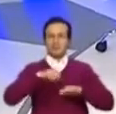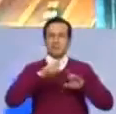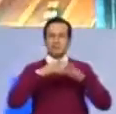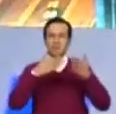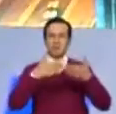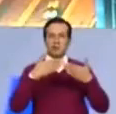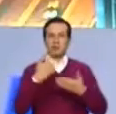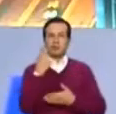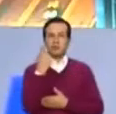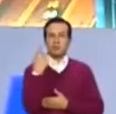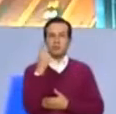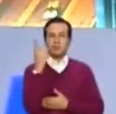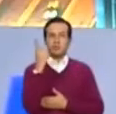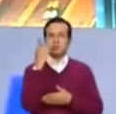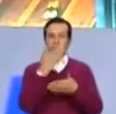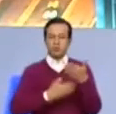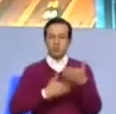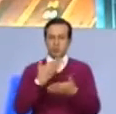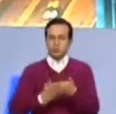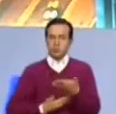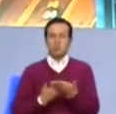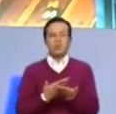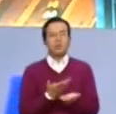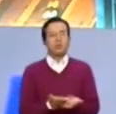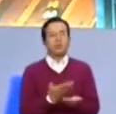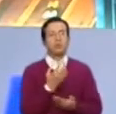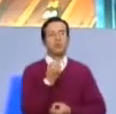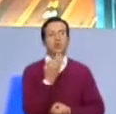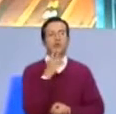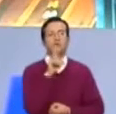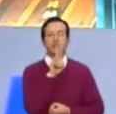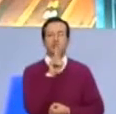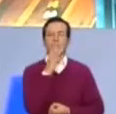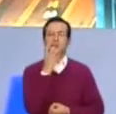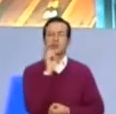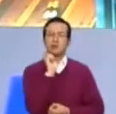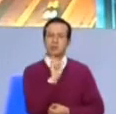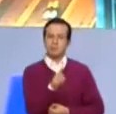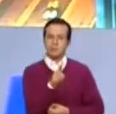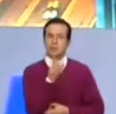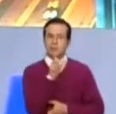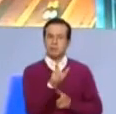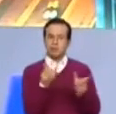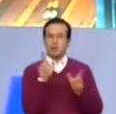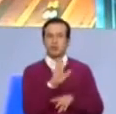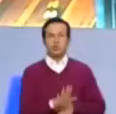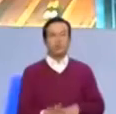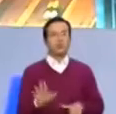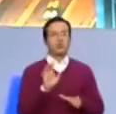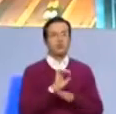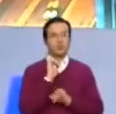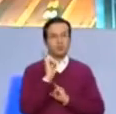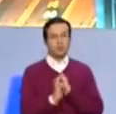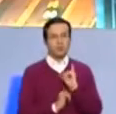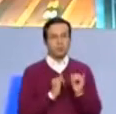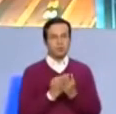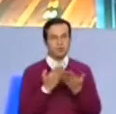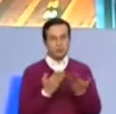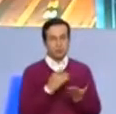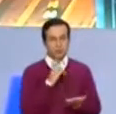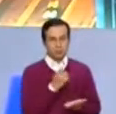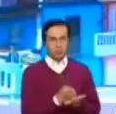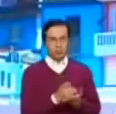más de 11 millones de documentos, doctor, y más de 214 mil personas involucradas a nivel nacional e internacional. ¿Es